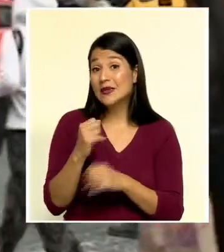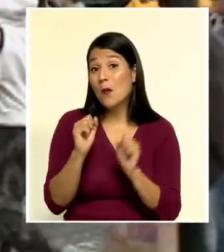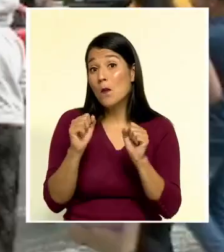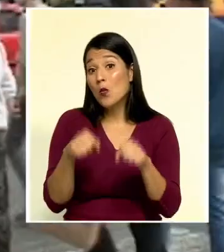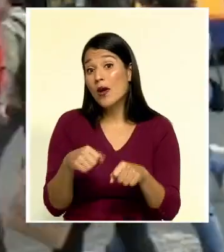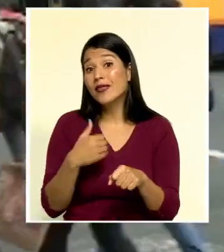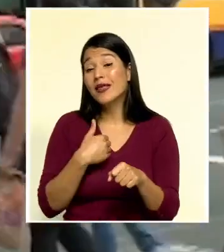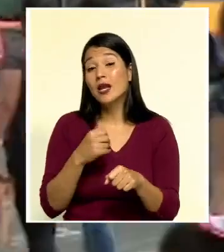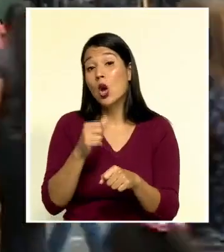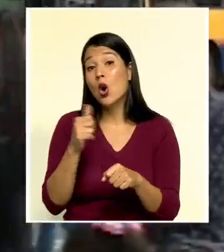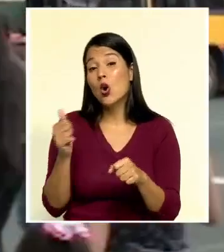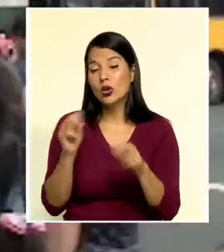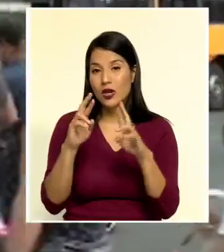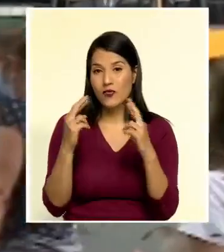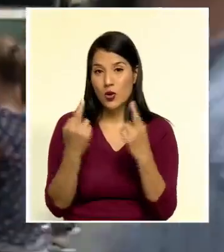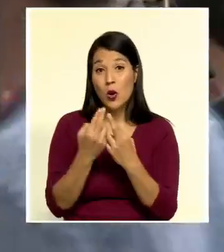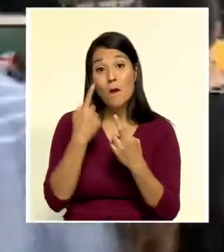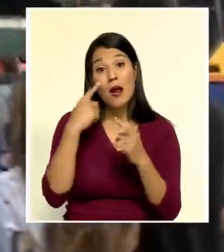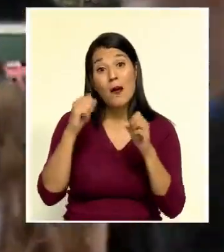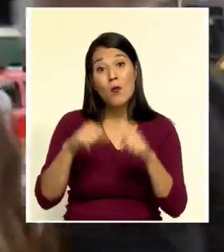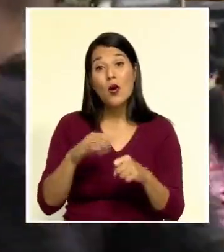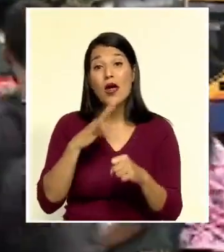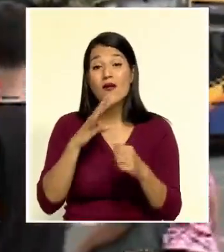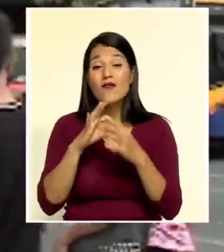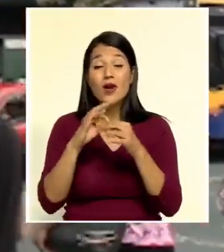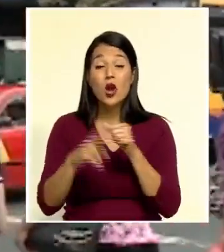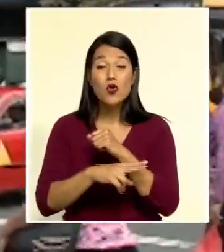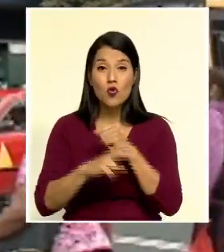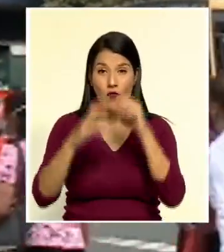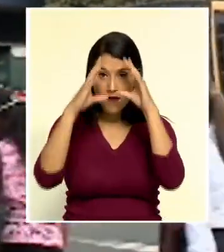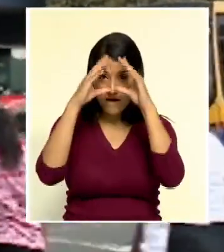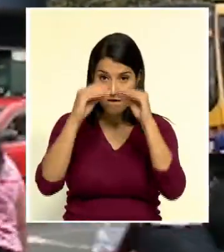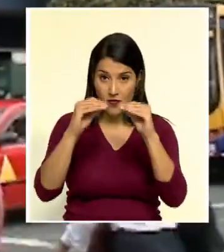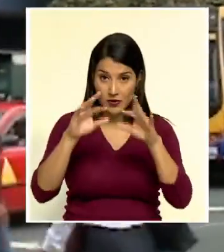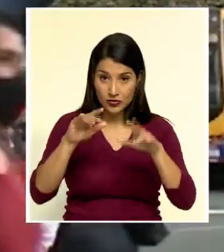nuevo encuentro para hablar sobre el ciberataque y las afectaciones.